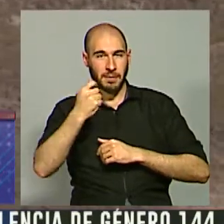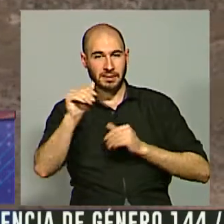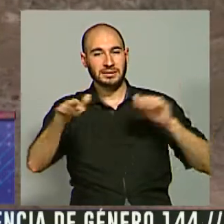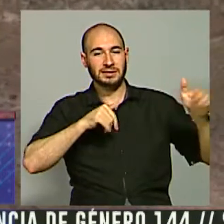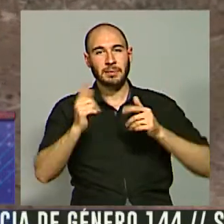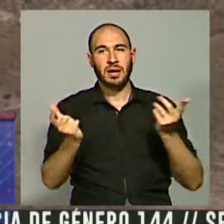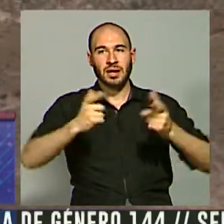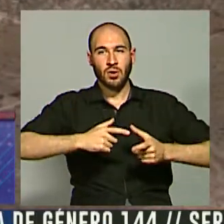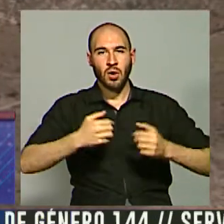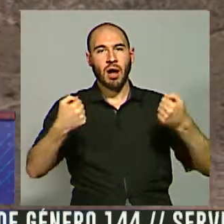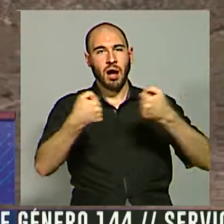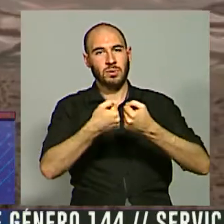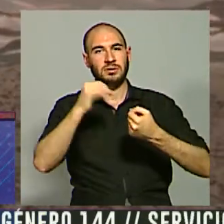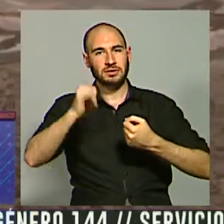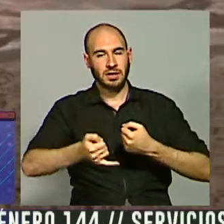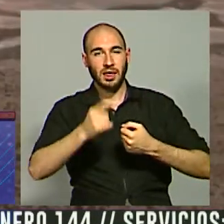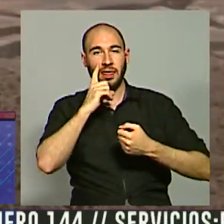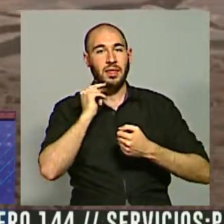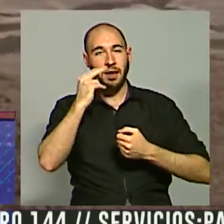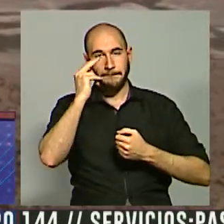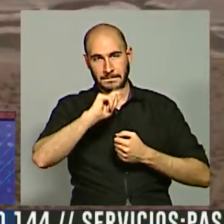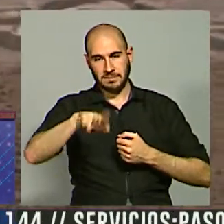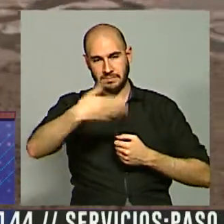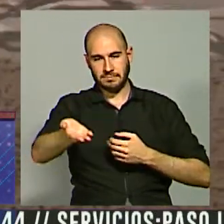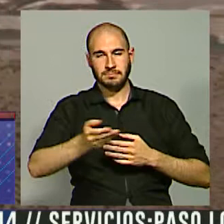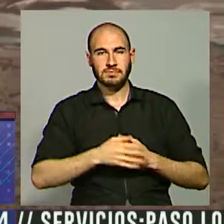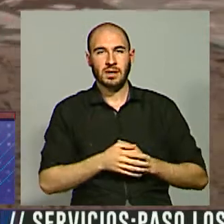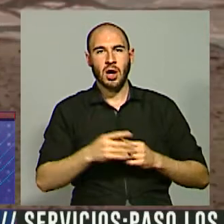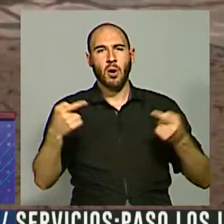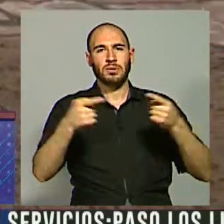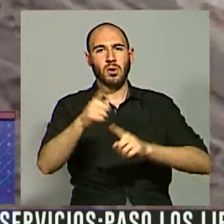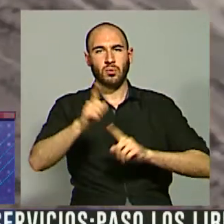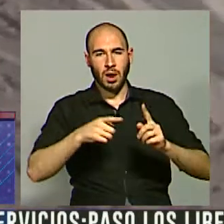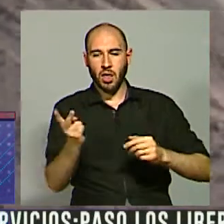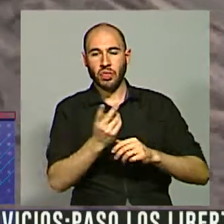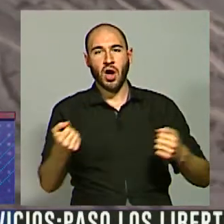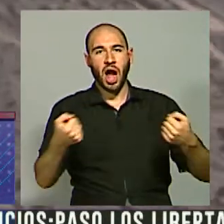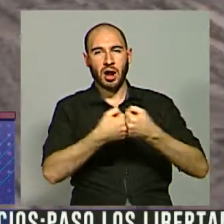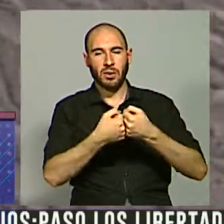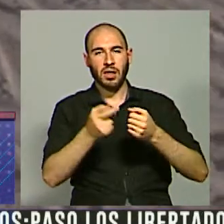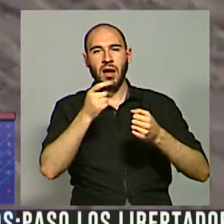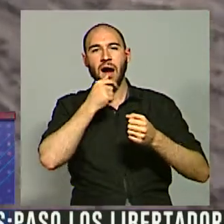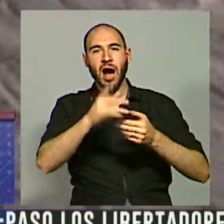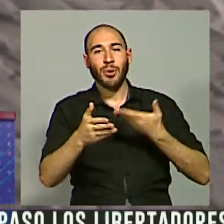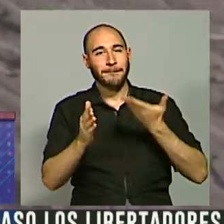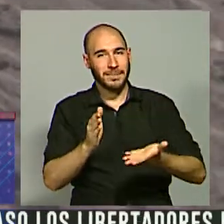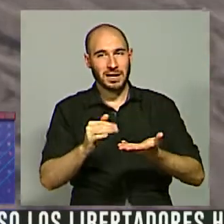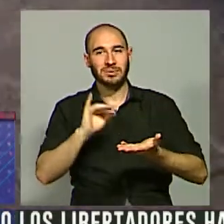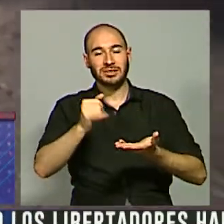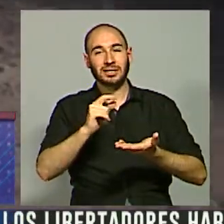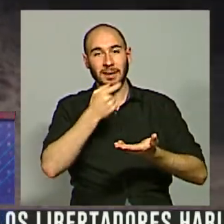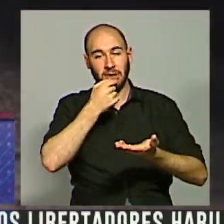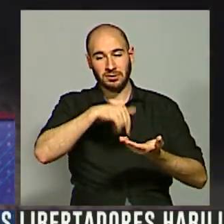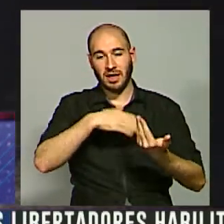a una audiencia de conciliación el próximo mes. El objetivo es llegar a un acuerdo por el caudal mínimo que debe entregar